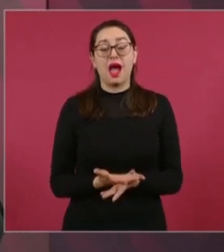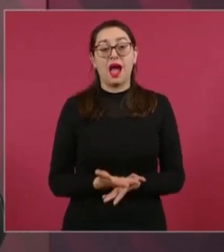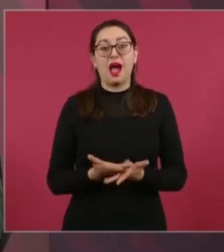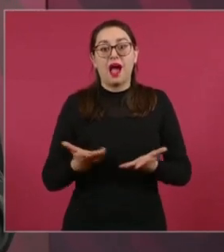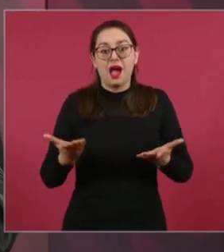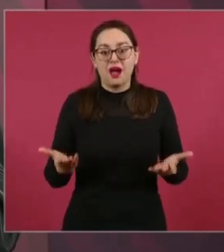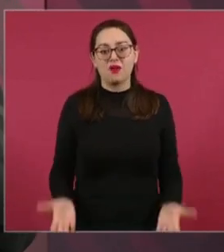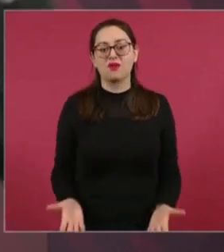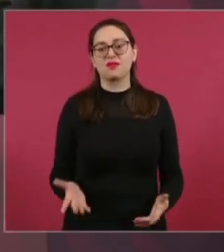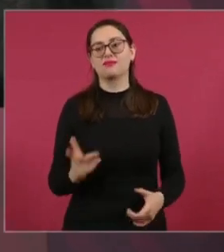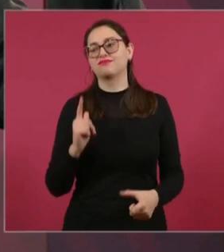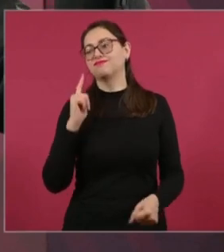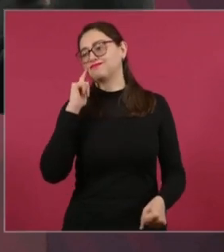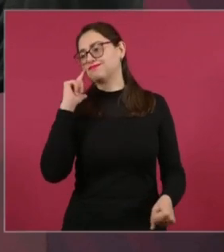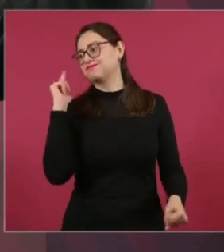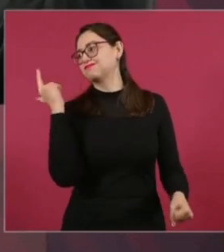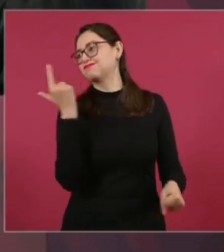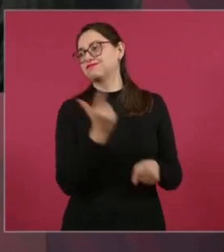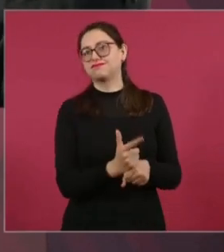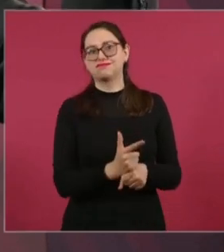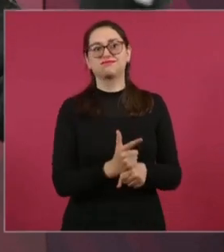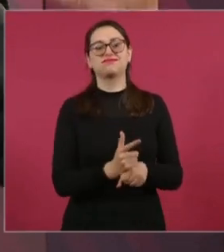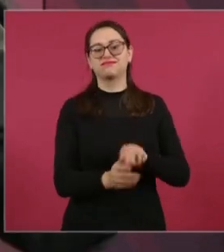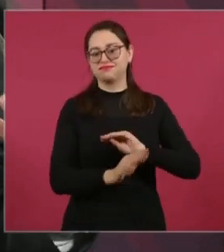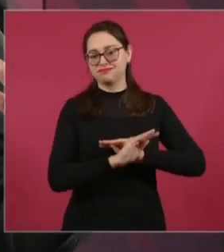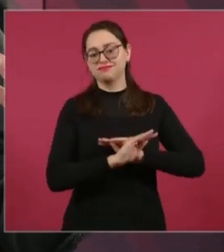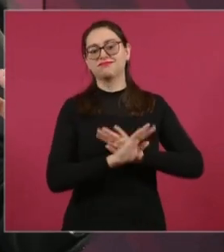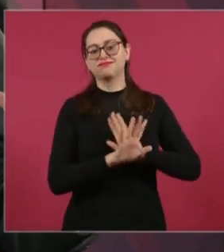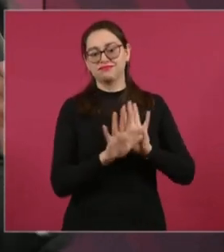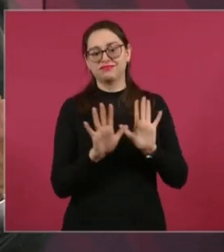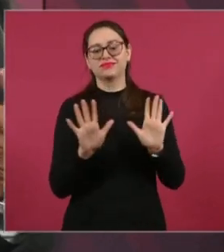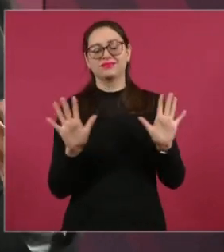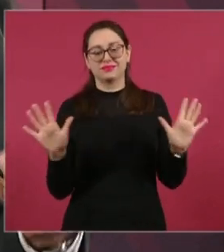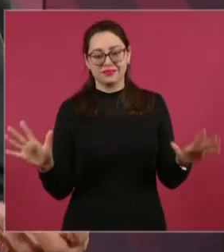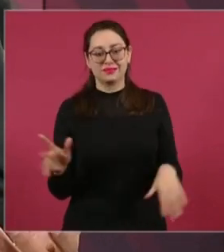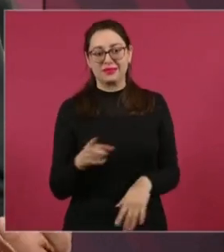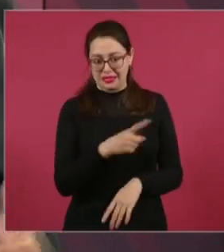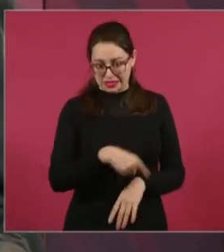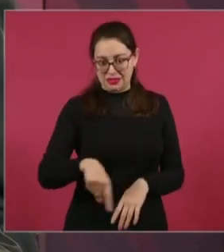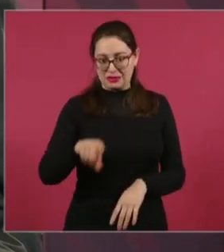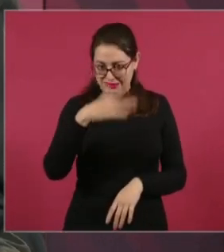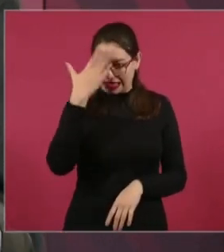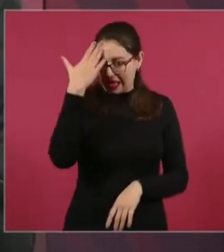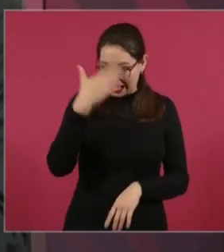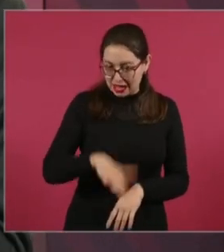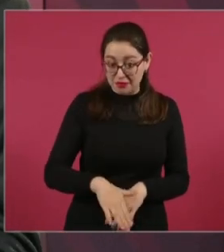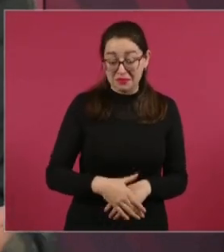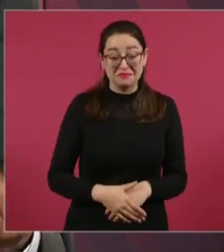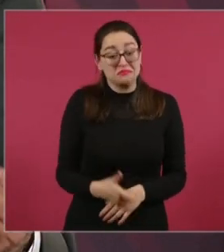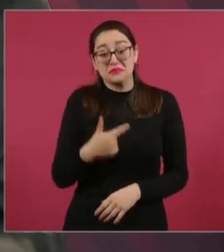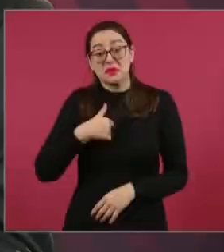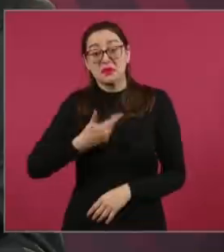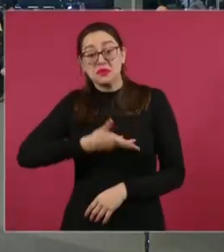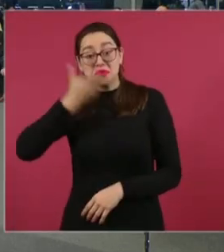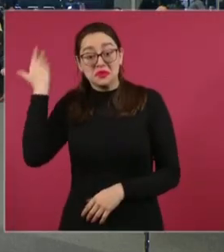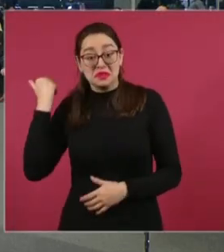que sí ya ellos tenían información, yo no.